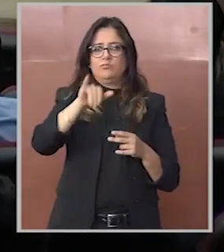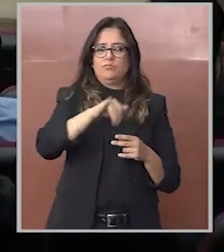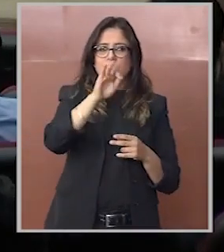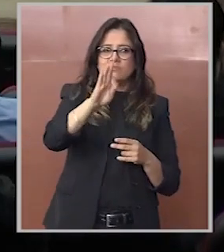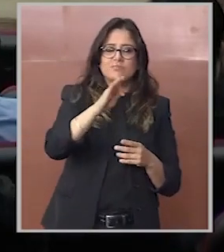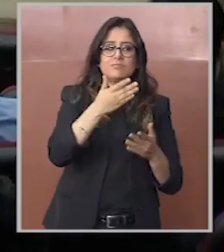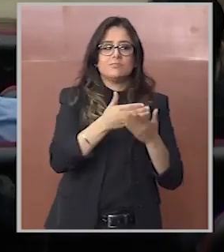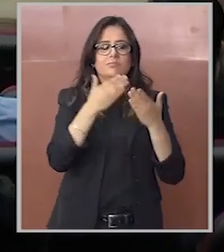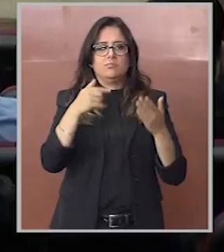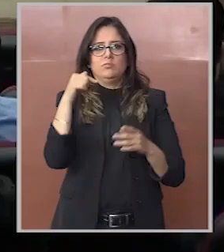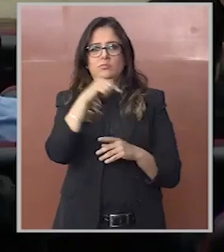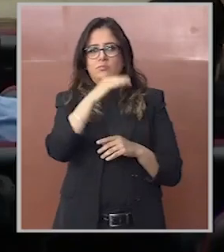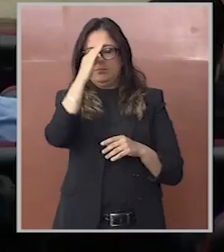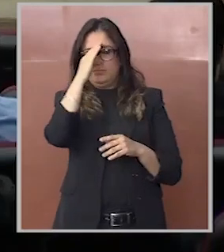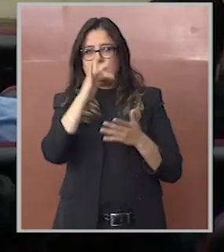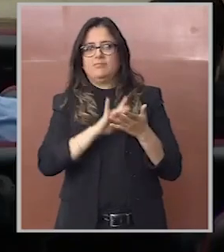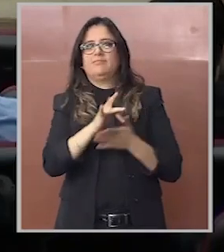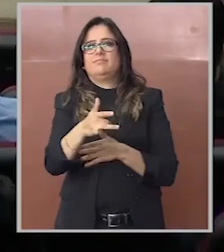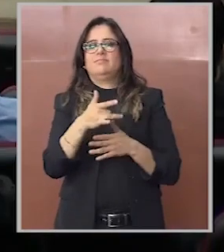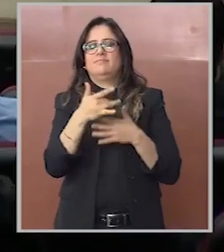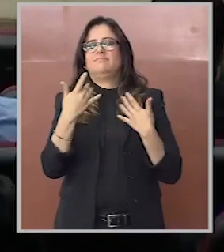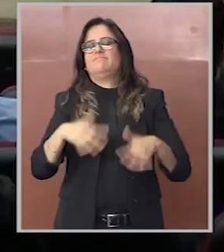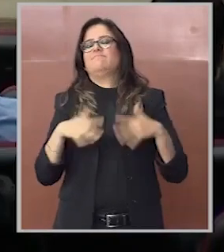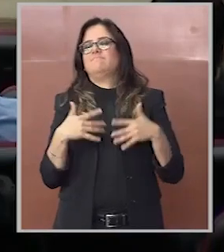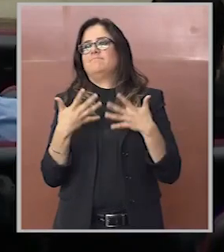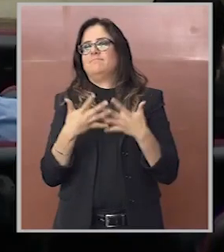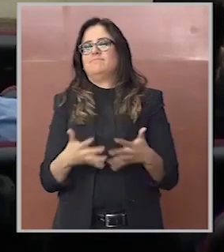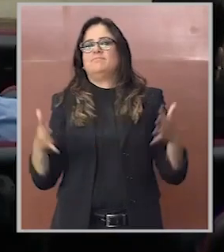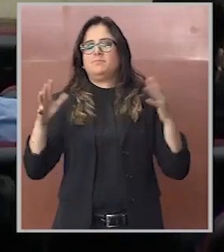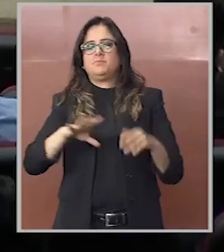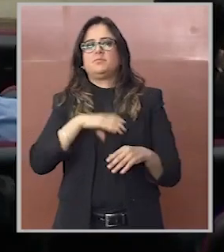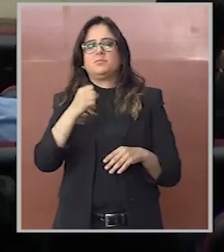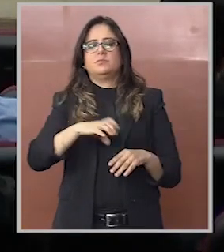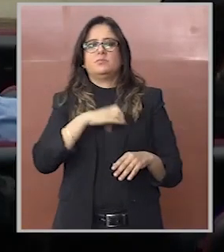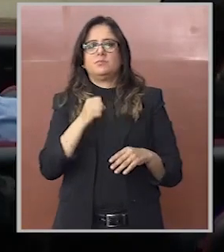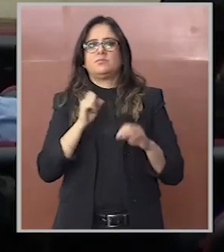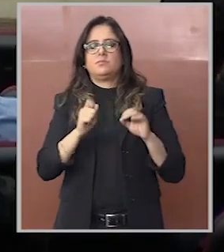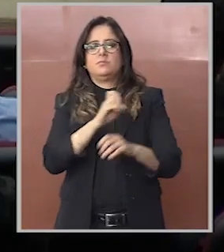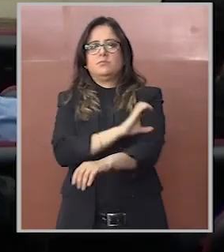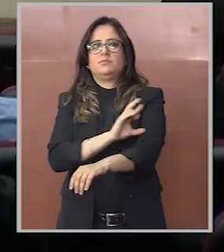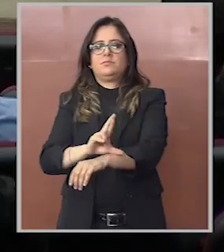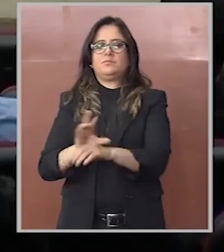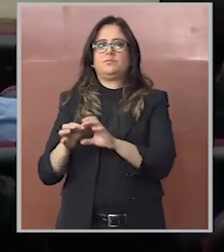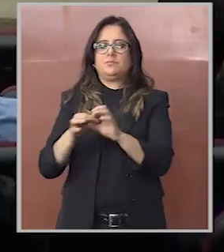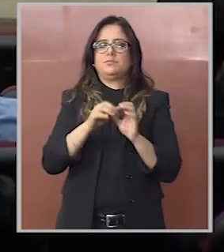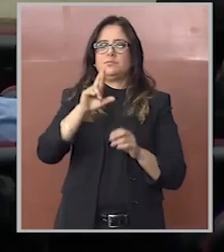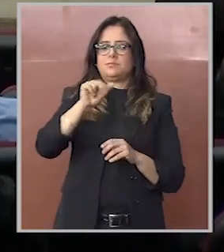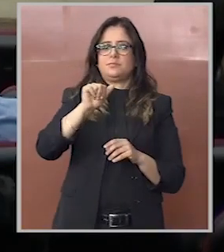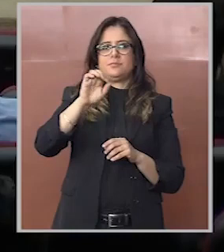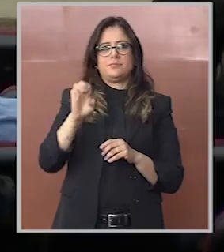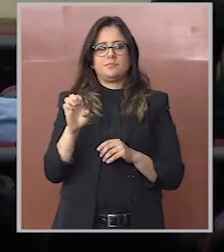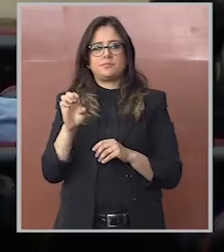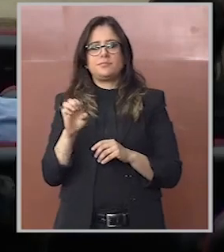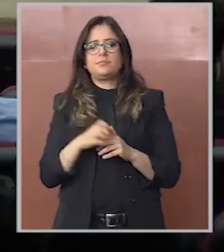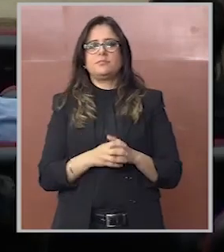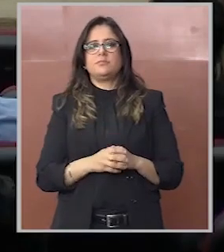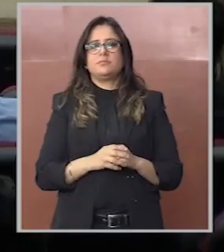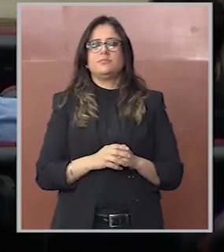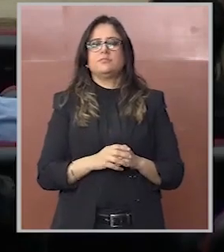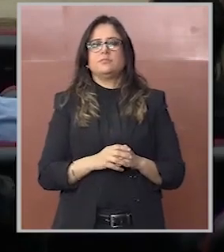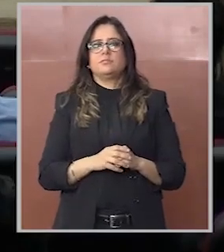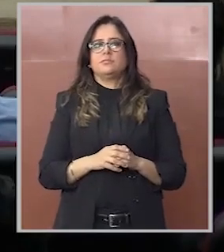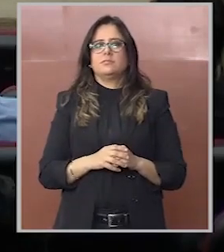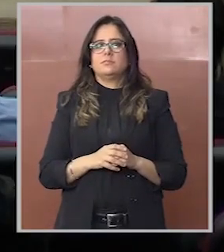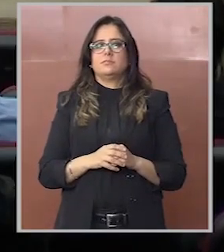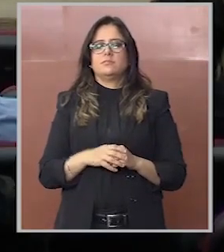esfuerzo coordinado por por la RAE tiene este gran resultado como parte de toda esta política centrada en personas y